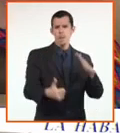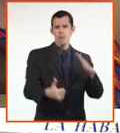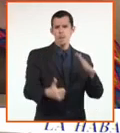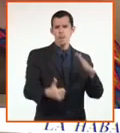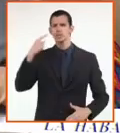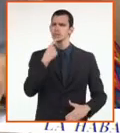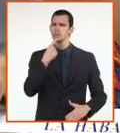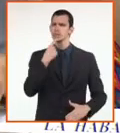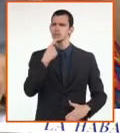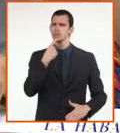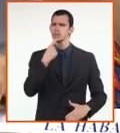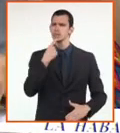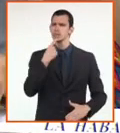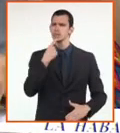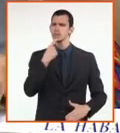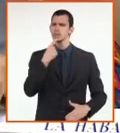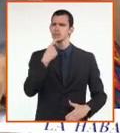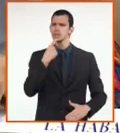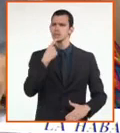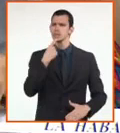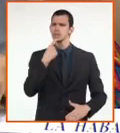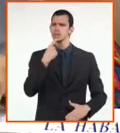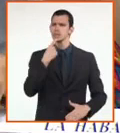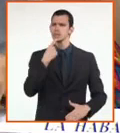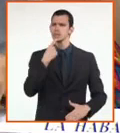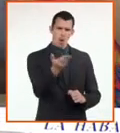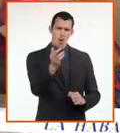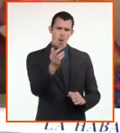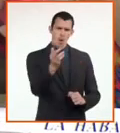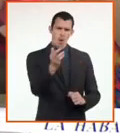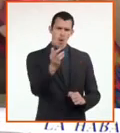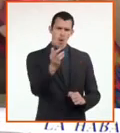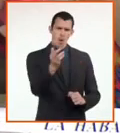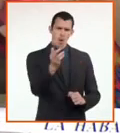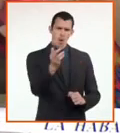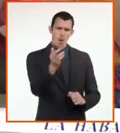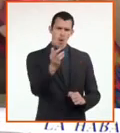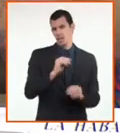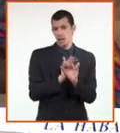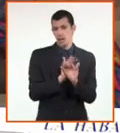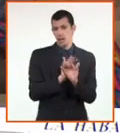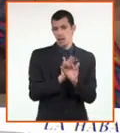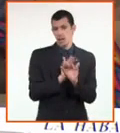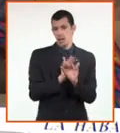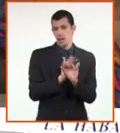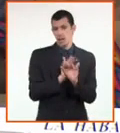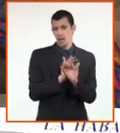le digo a la revolución que los estudiantes de otras nacionalidades somos